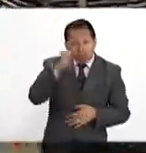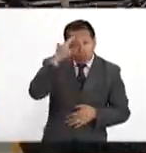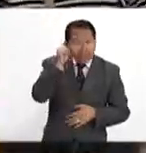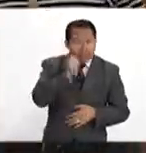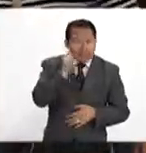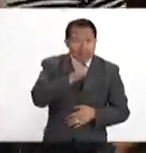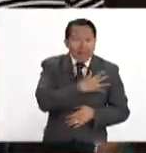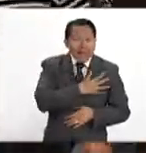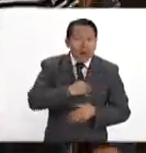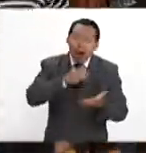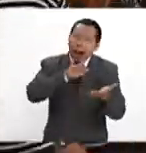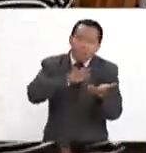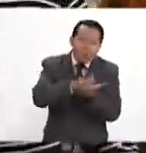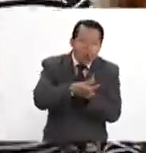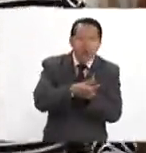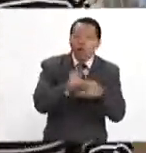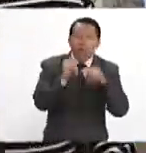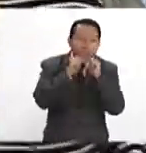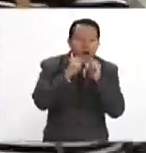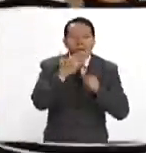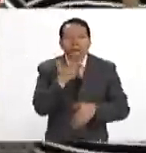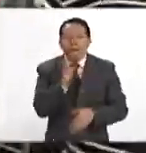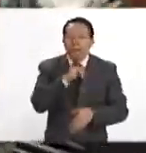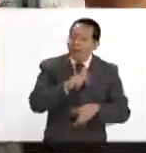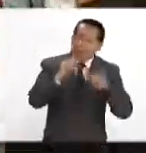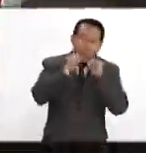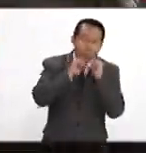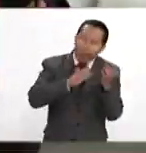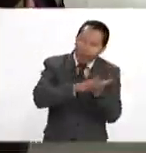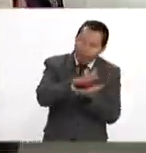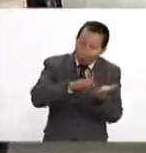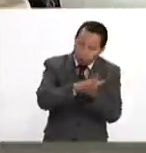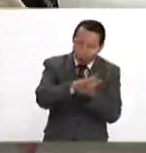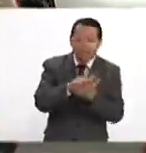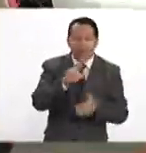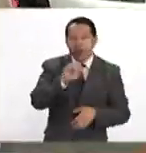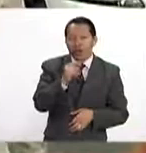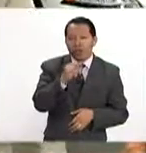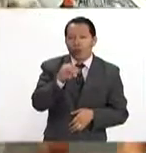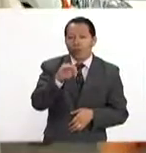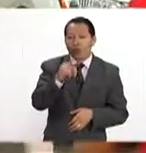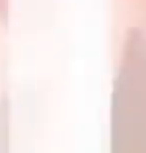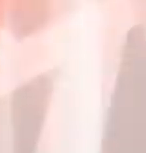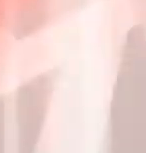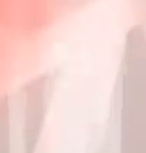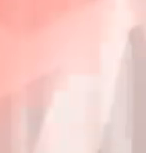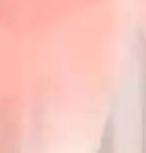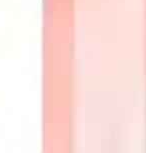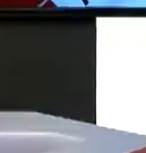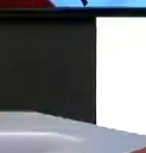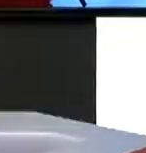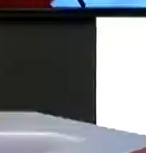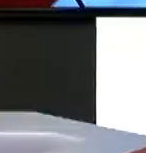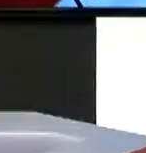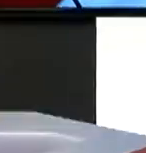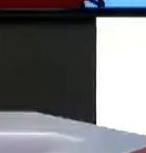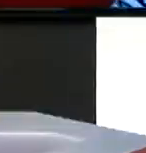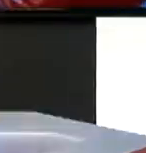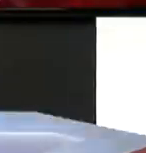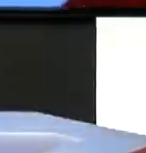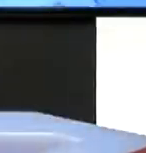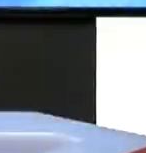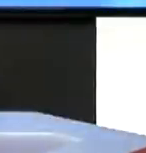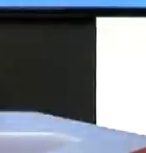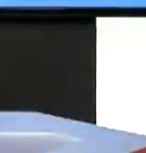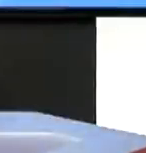lado de sus hijos en las buenas y en las malas. Para México al Día, Rodrigo Muñoz. El INEGI informó